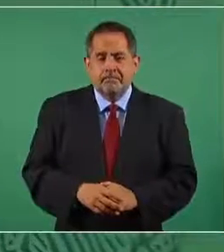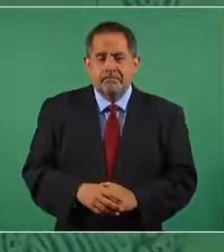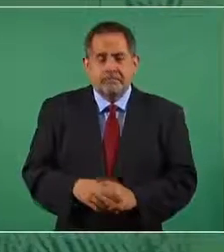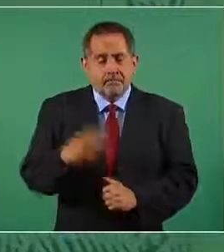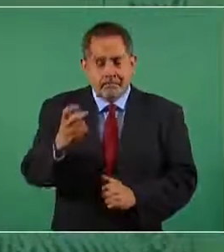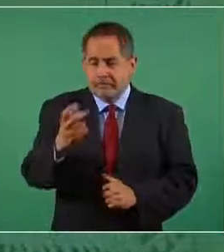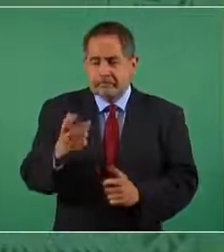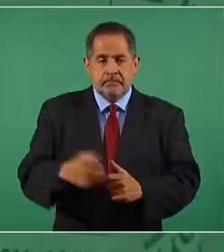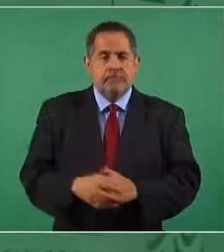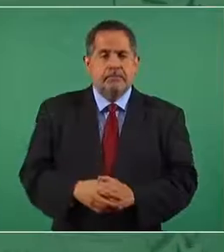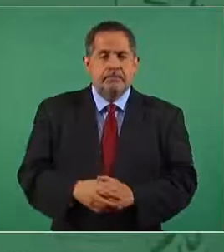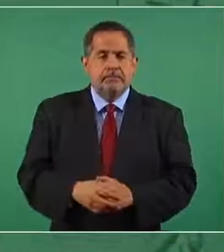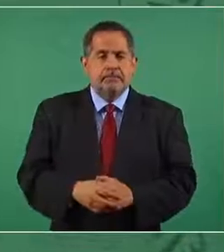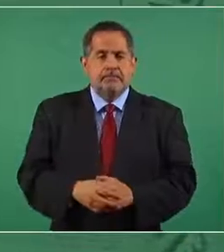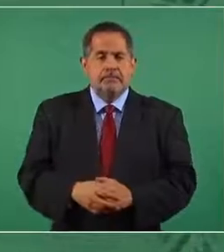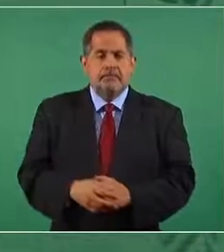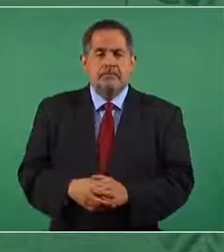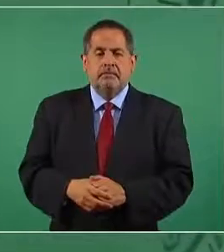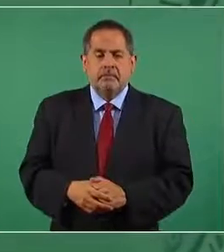Y esto